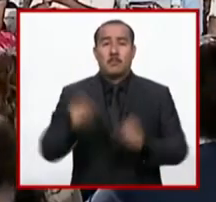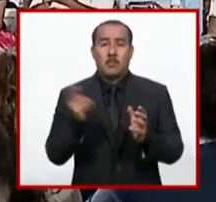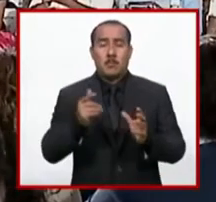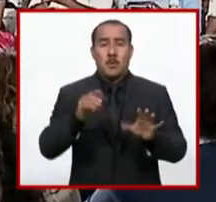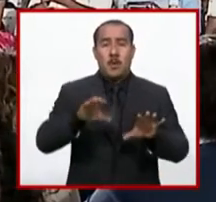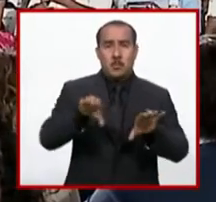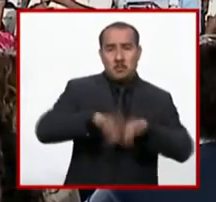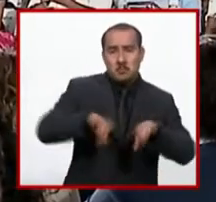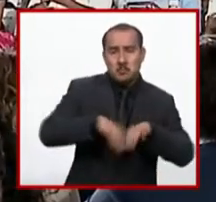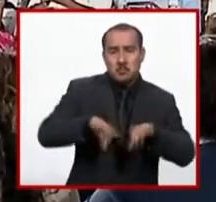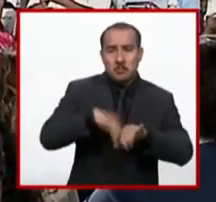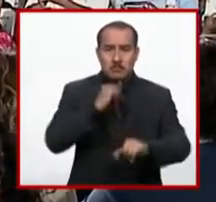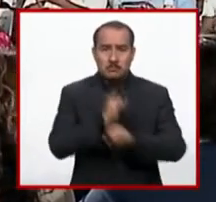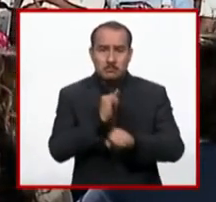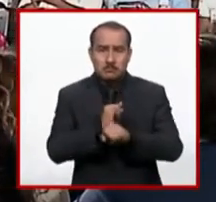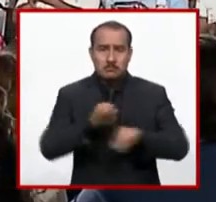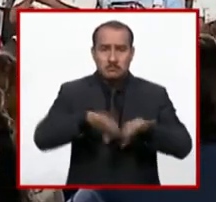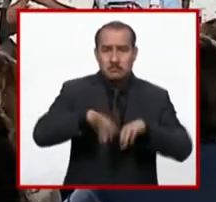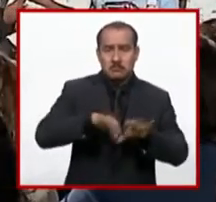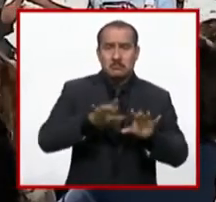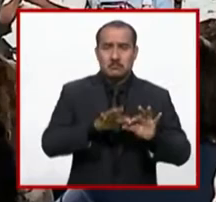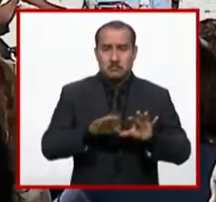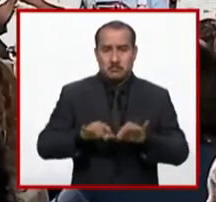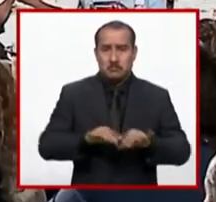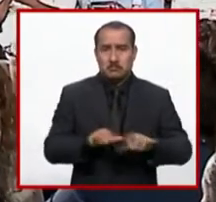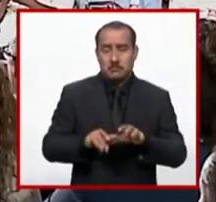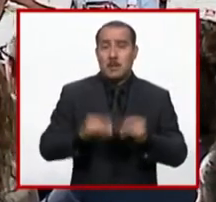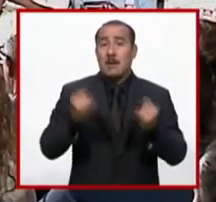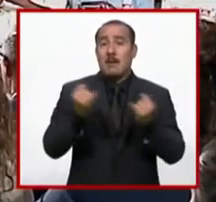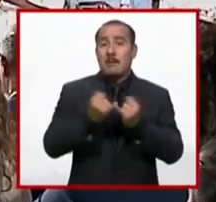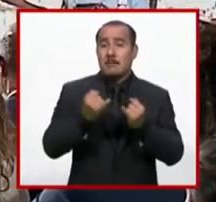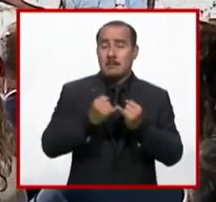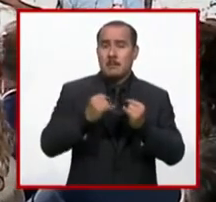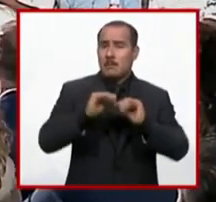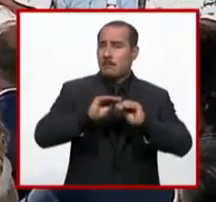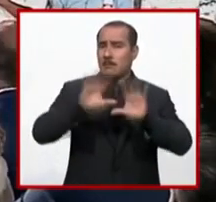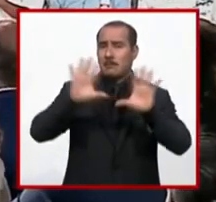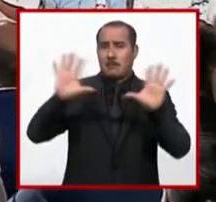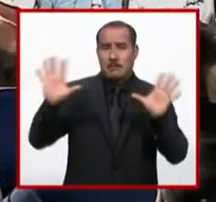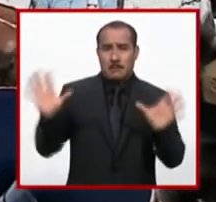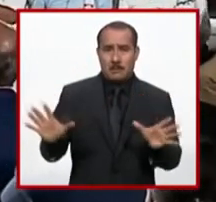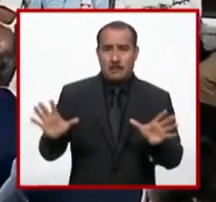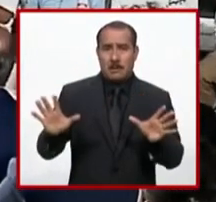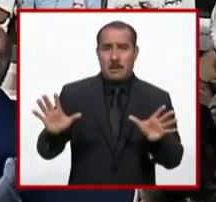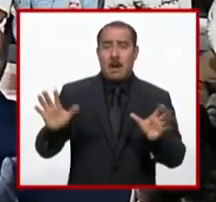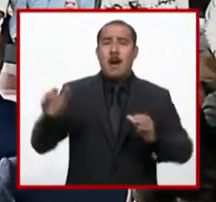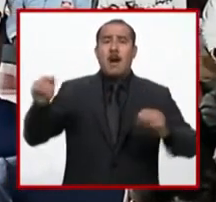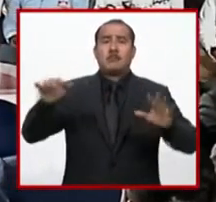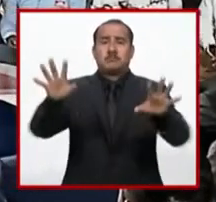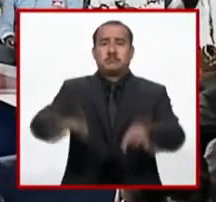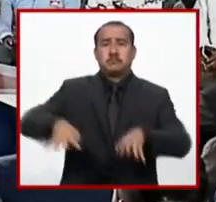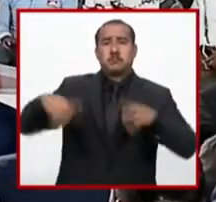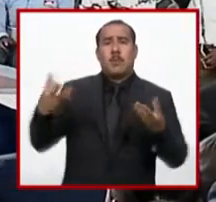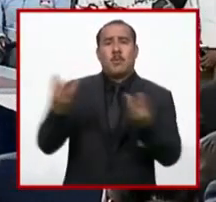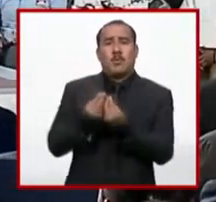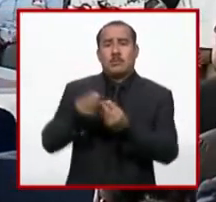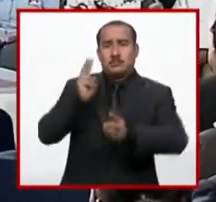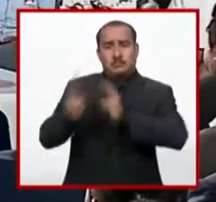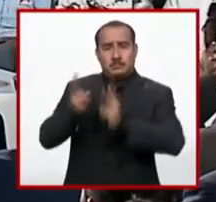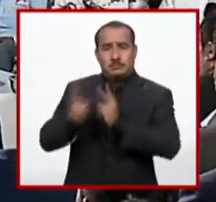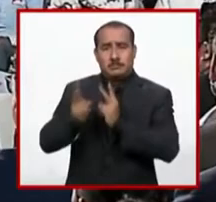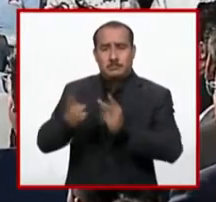electrónico cercano a la gente, pero también a ras de tierra a través de las audiencias públicas que llevamos a